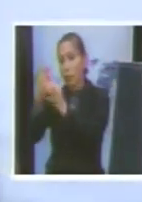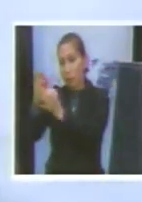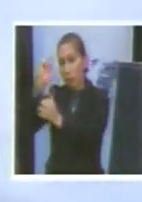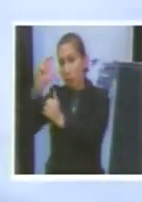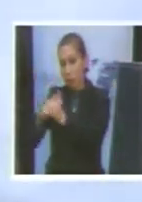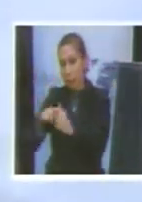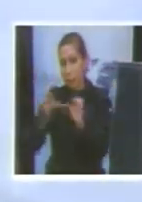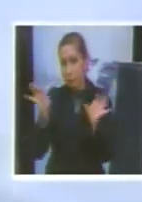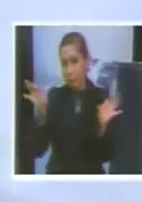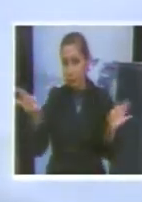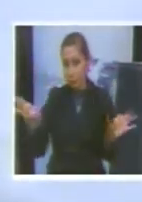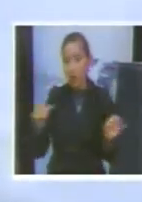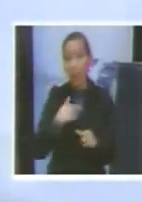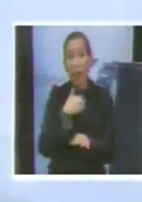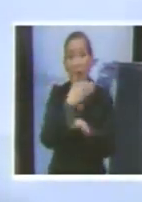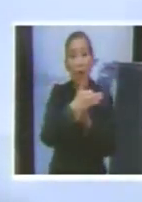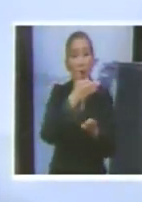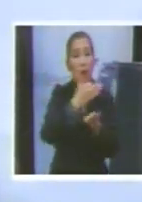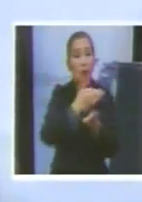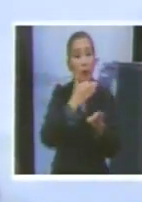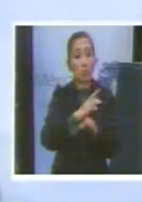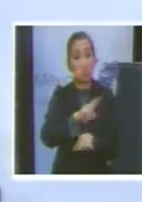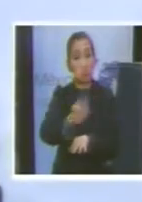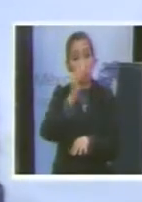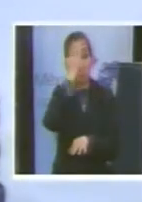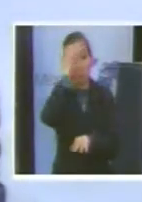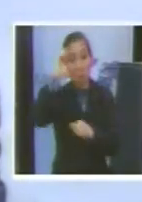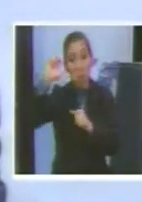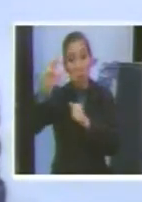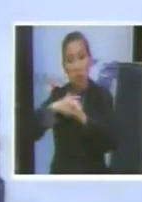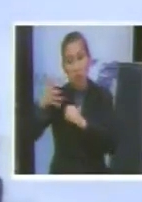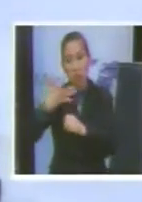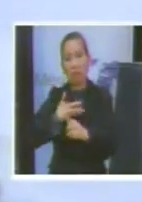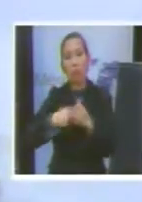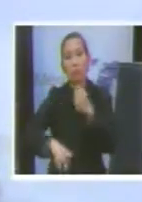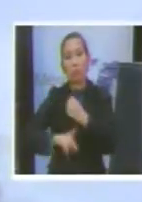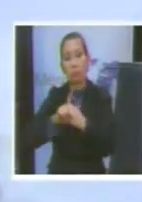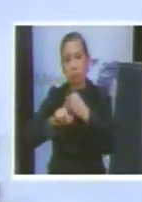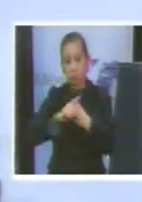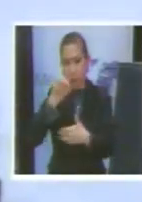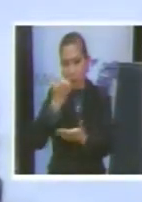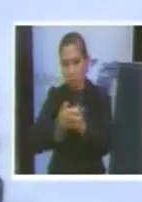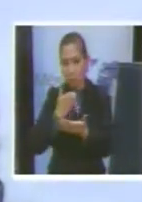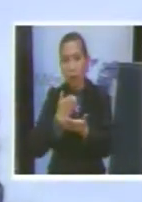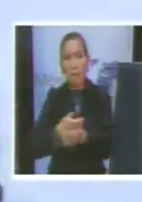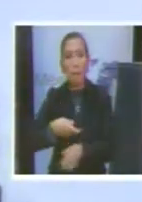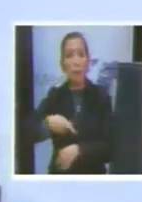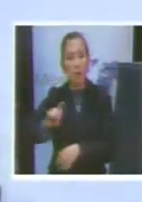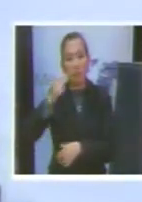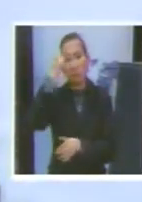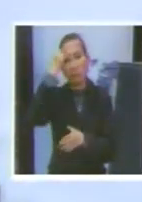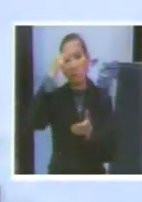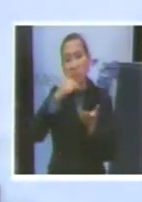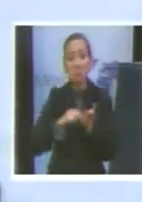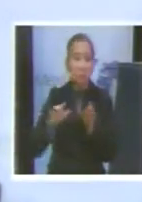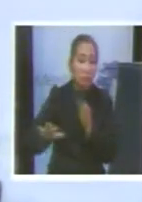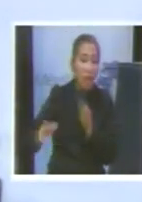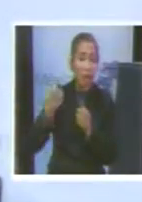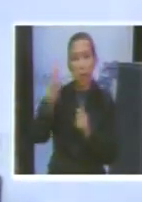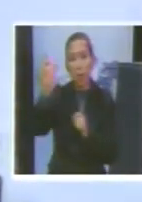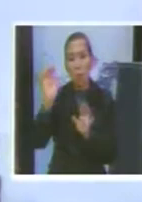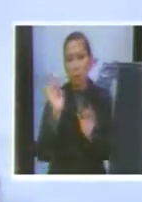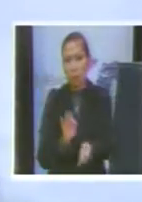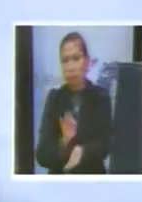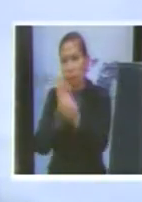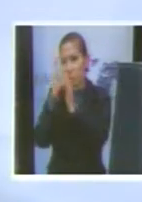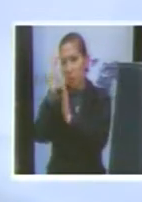Europea por el otro. Actualmente, reconocemos que Europa atraviesa por un momento de crisis, sin embargo, consideramos que esto no es más que un reto